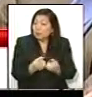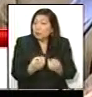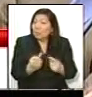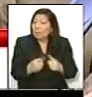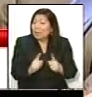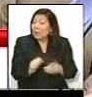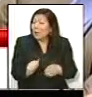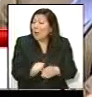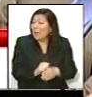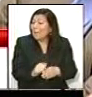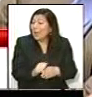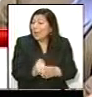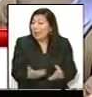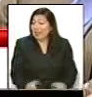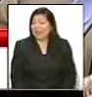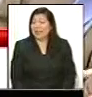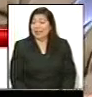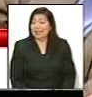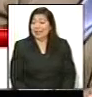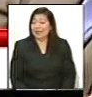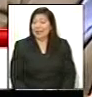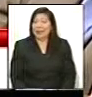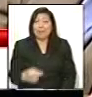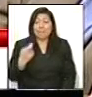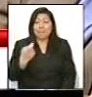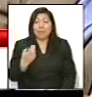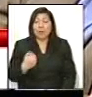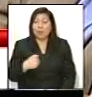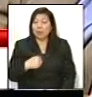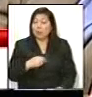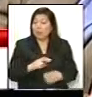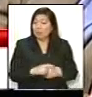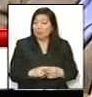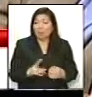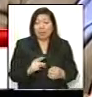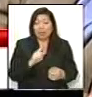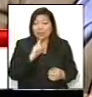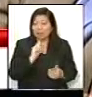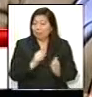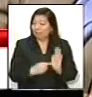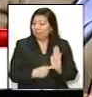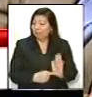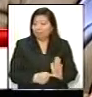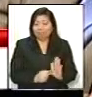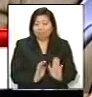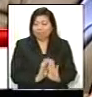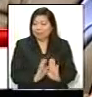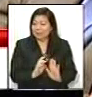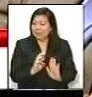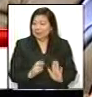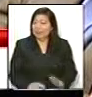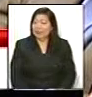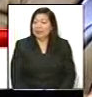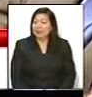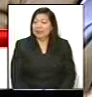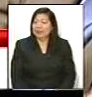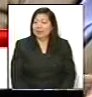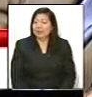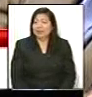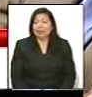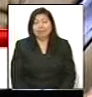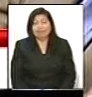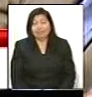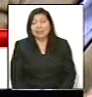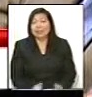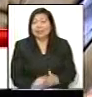la vida práctica partidaria y de la política en nuestro país no está reflejado en esos proyectos, y evidentemente